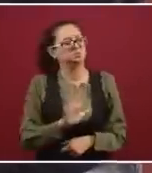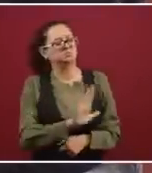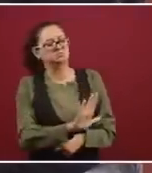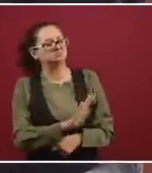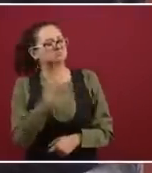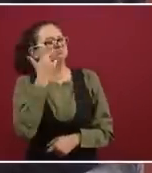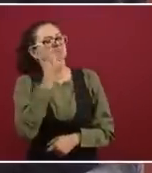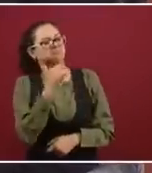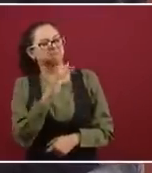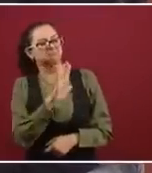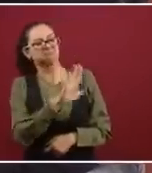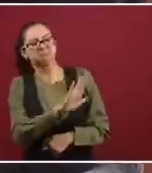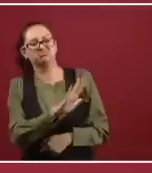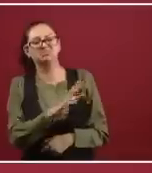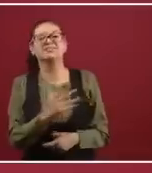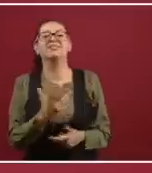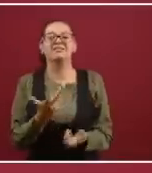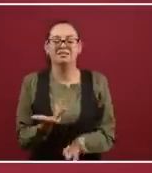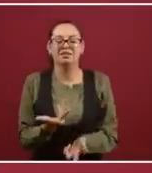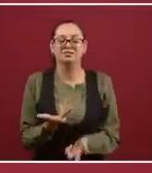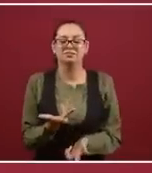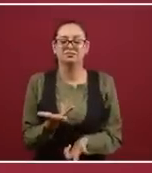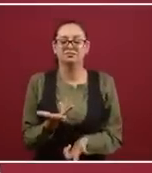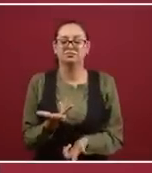delincuente. Sí,